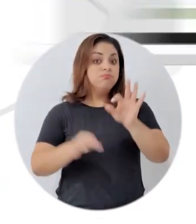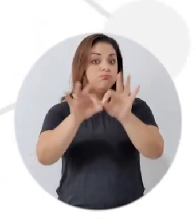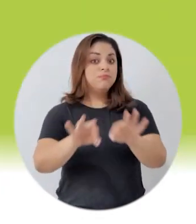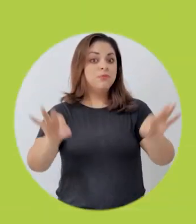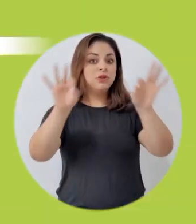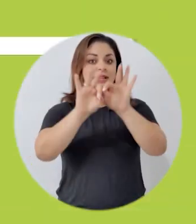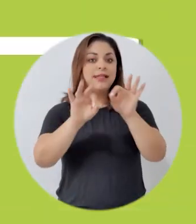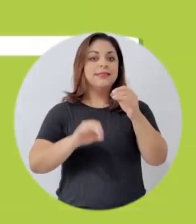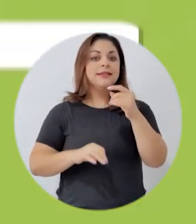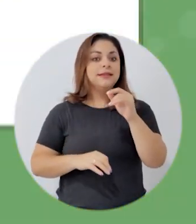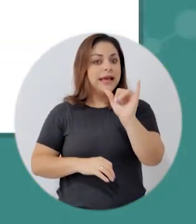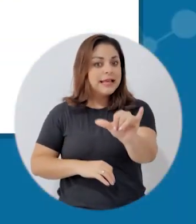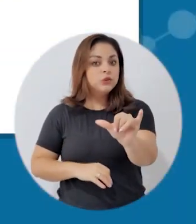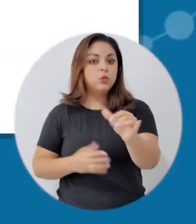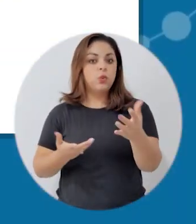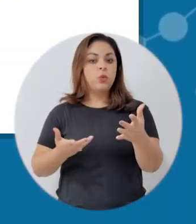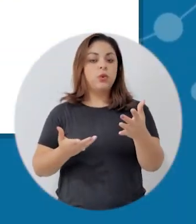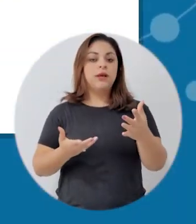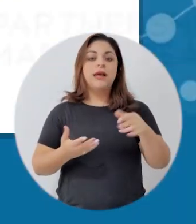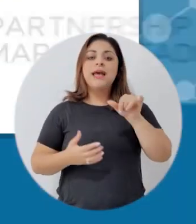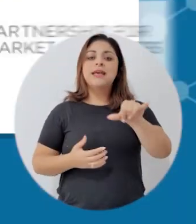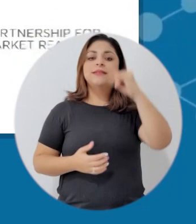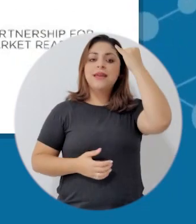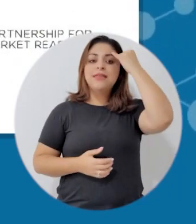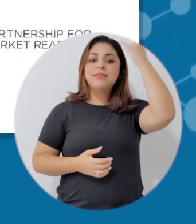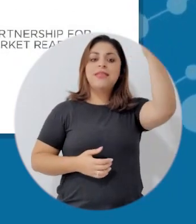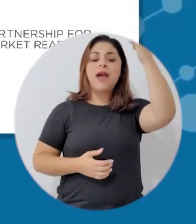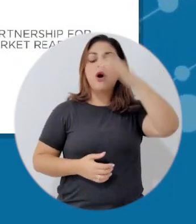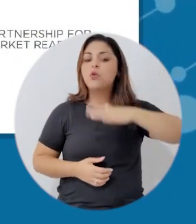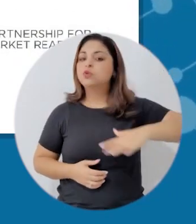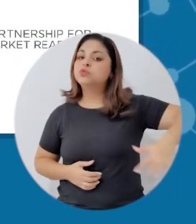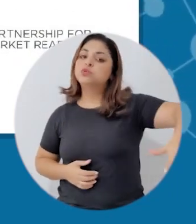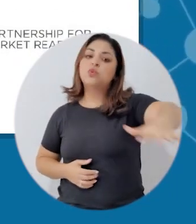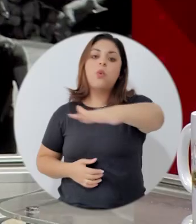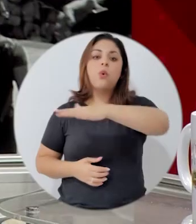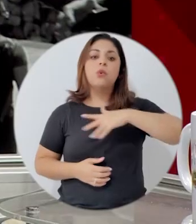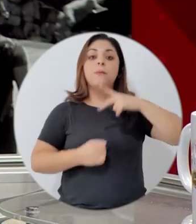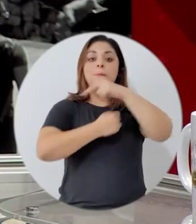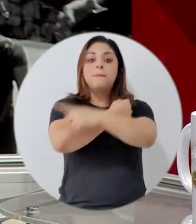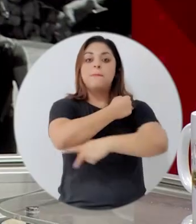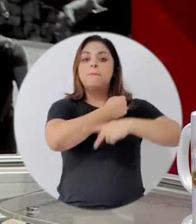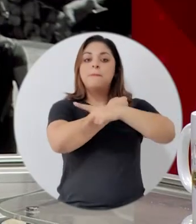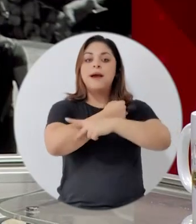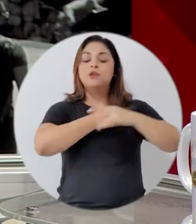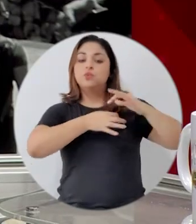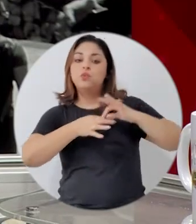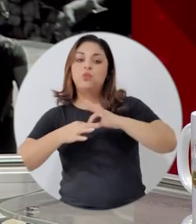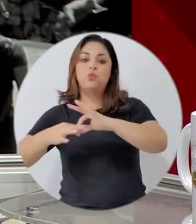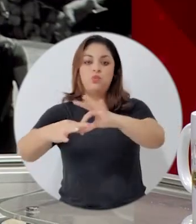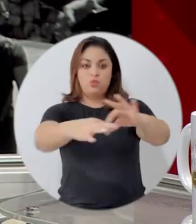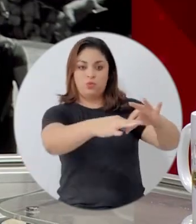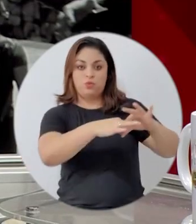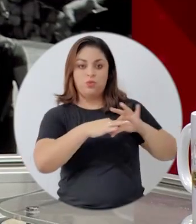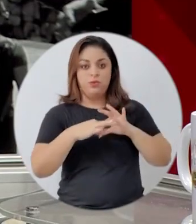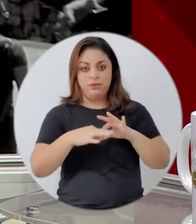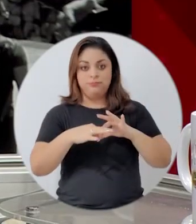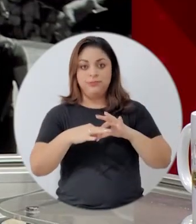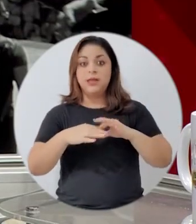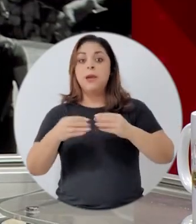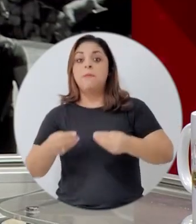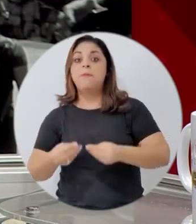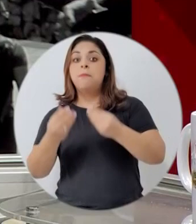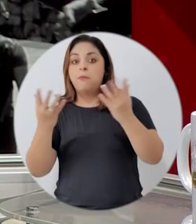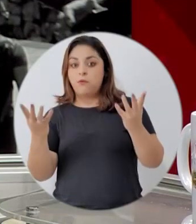mencionaban, que esto es una iniciativa país, ¿verdad? Ese plan de descarbonización es para todos y todas, involucra tanto a los